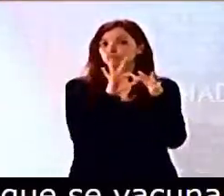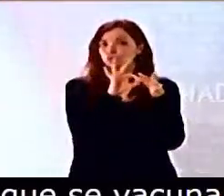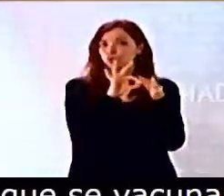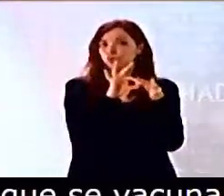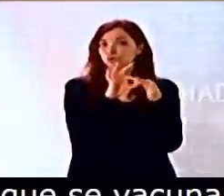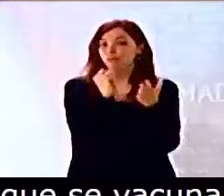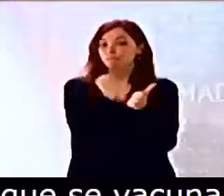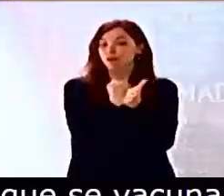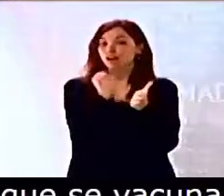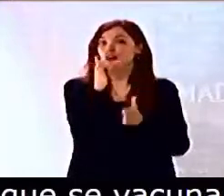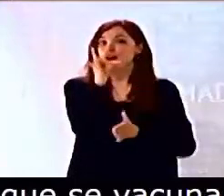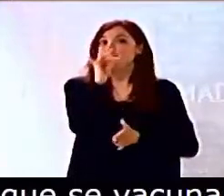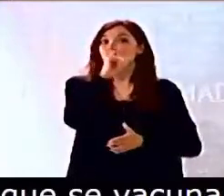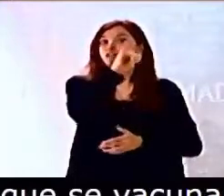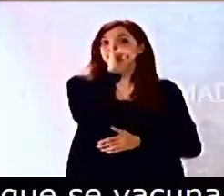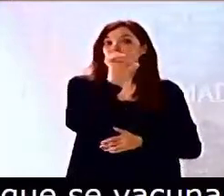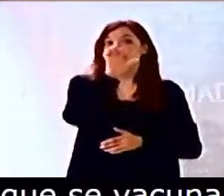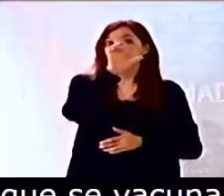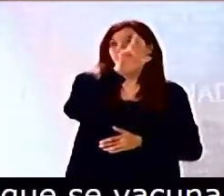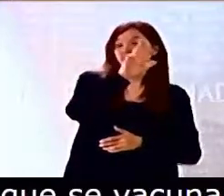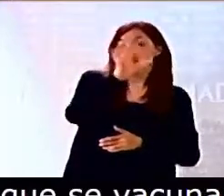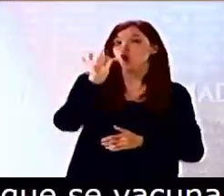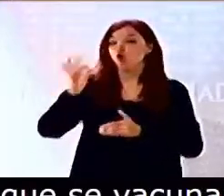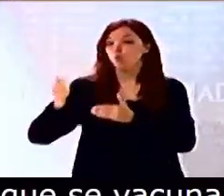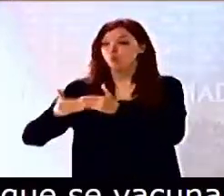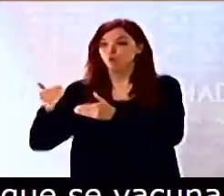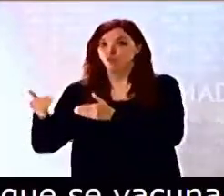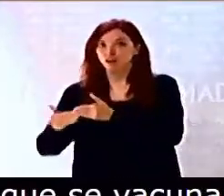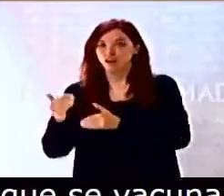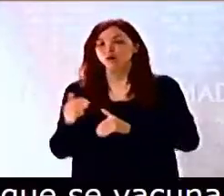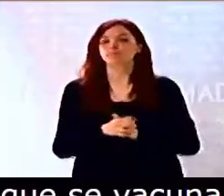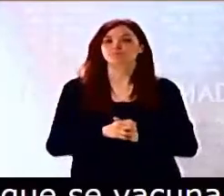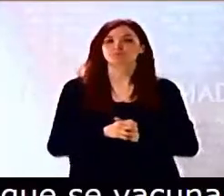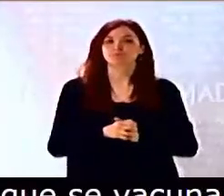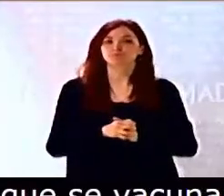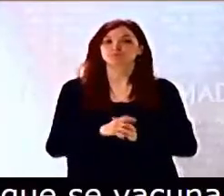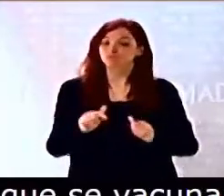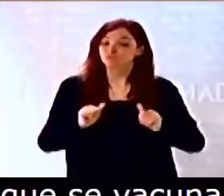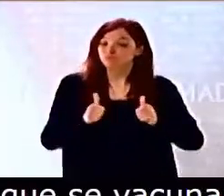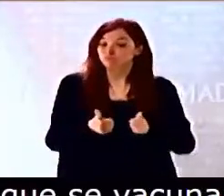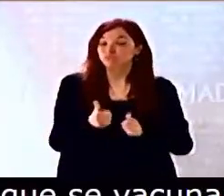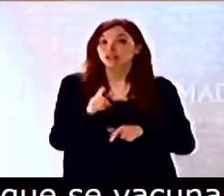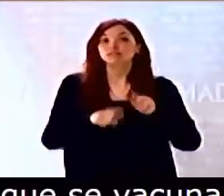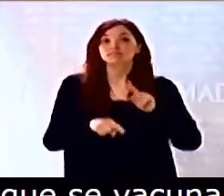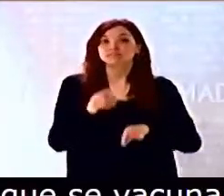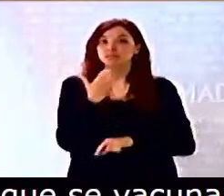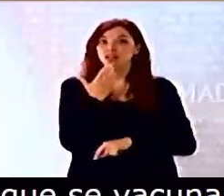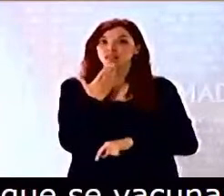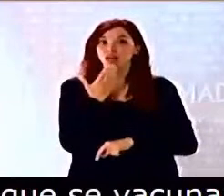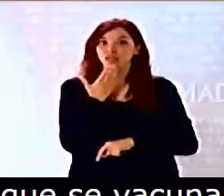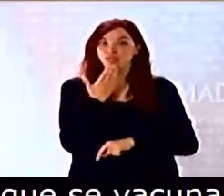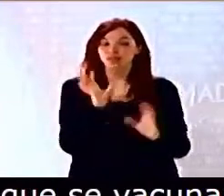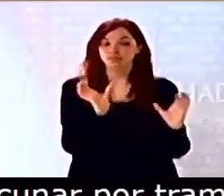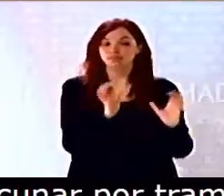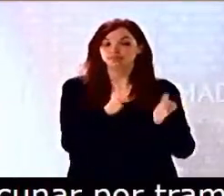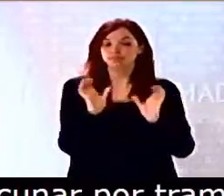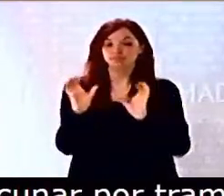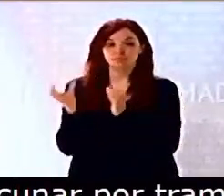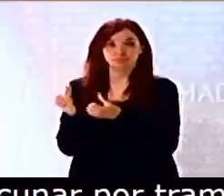Moderna, hemos comenzado a vacunar por tramos etarios a la